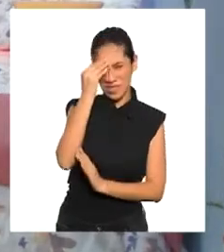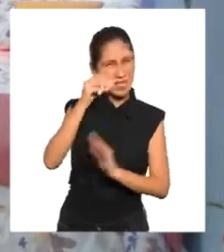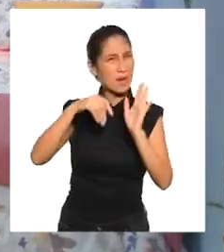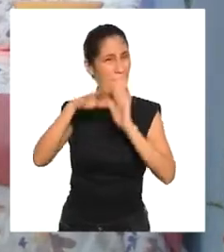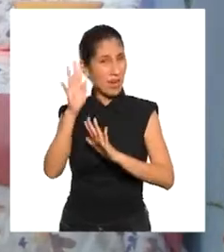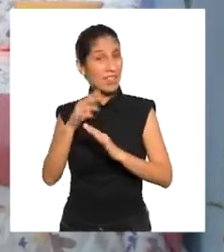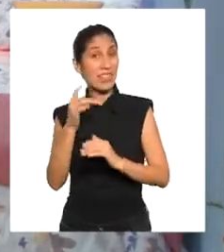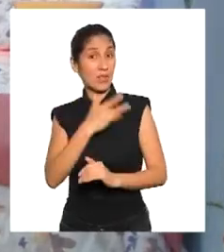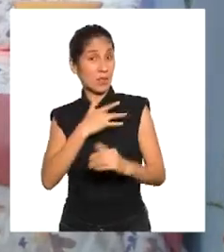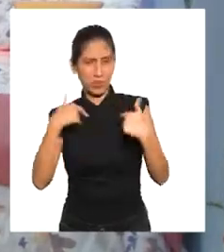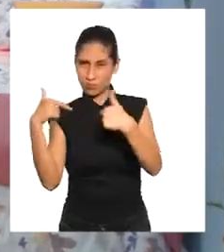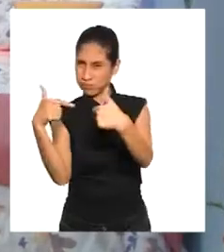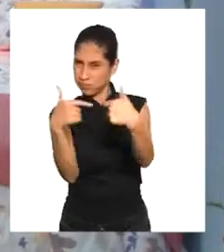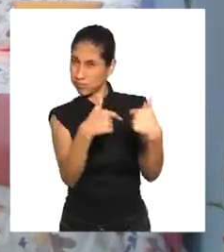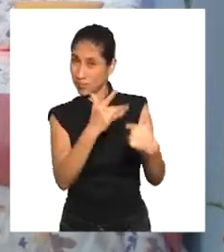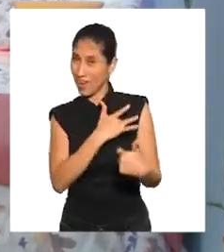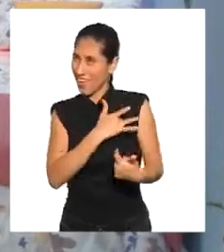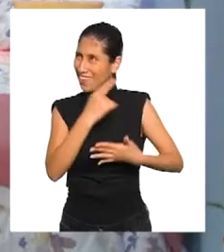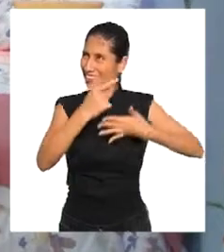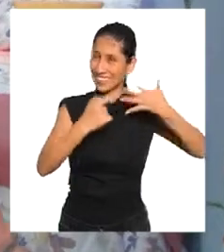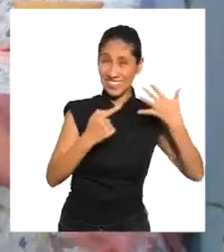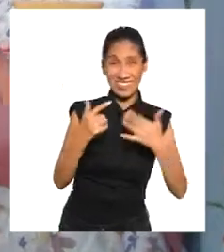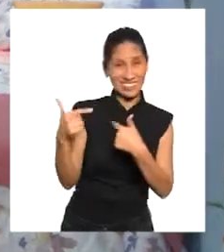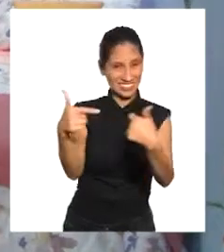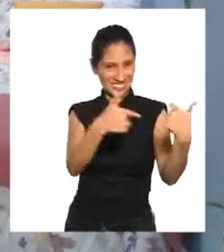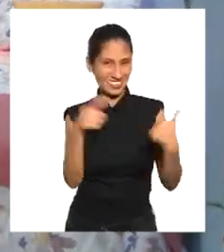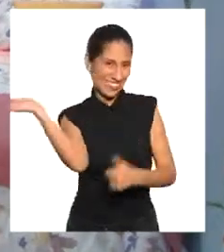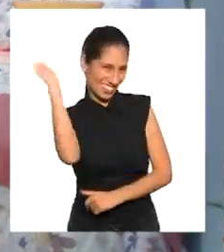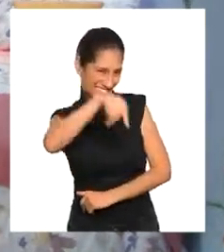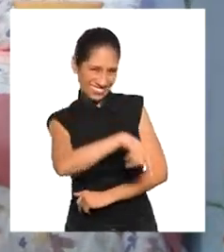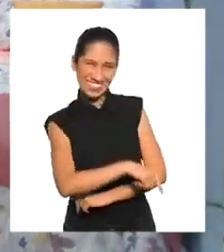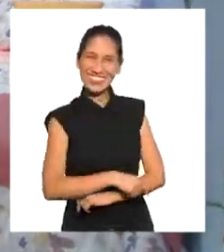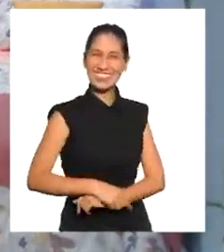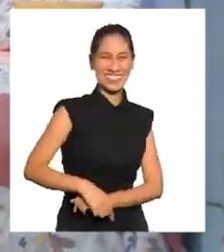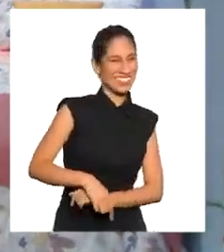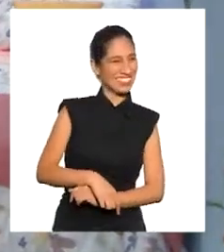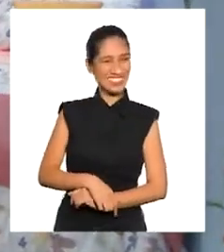la autorregulación de las emociones. Acompáñenme por aquí.